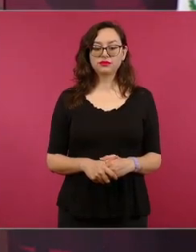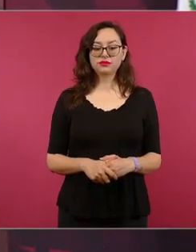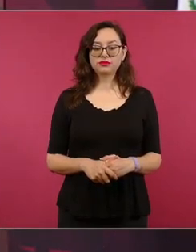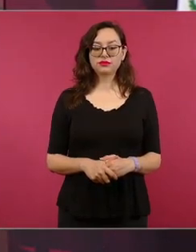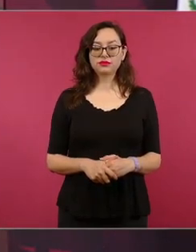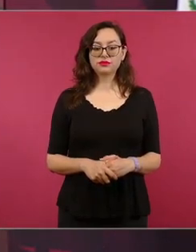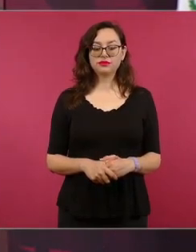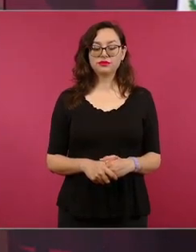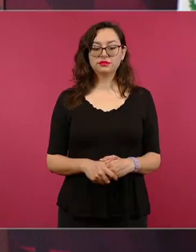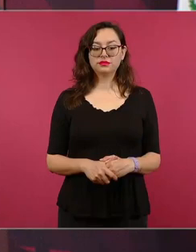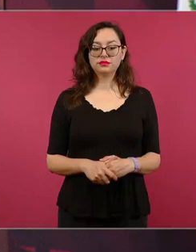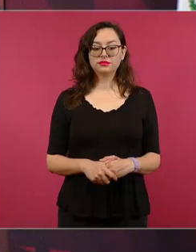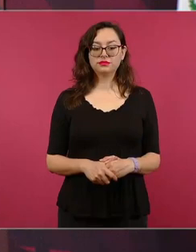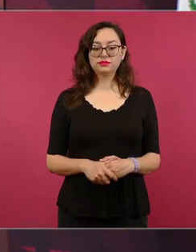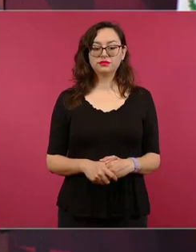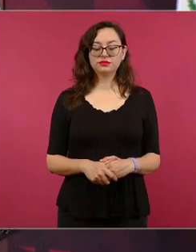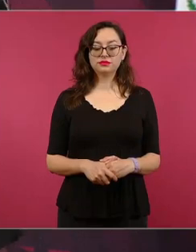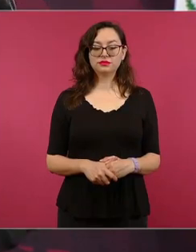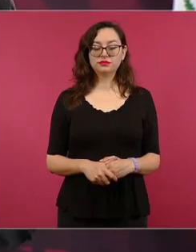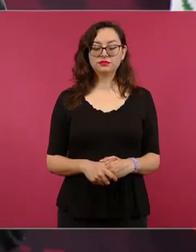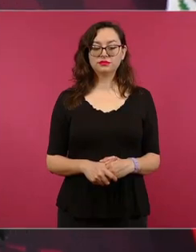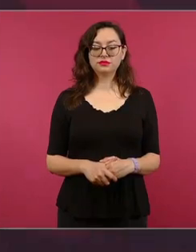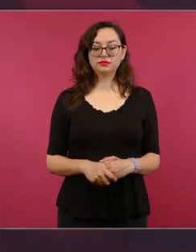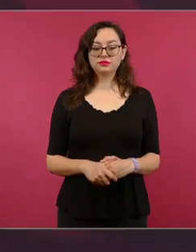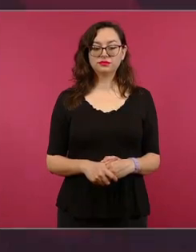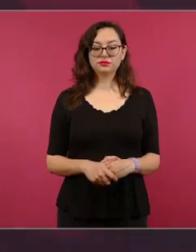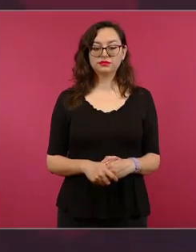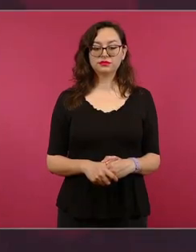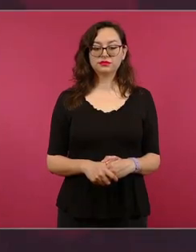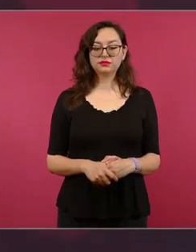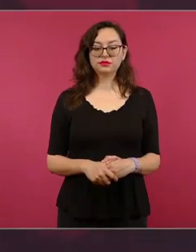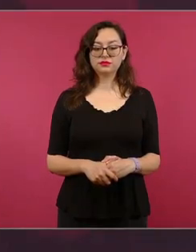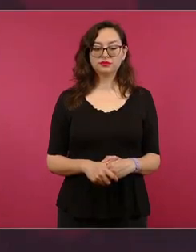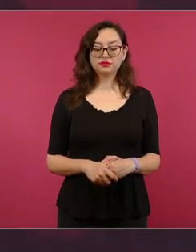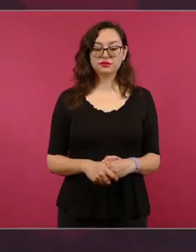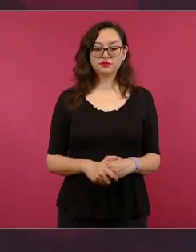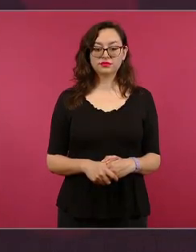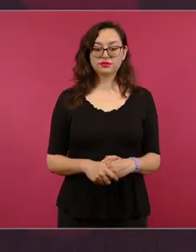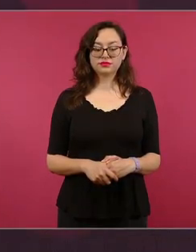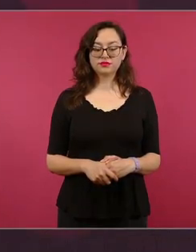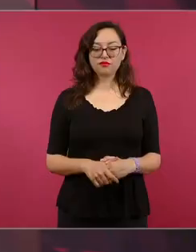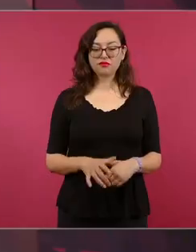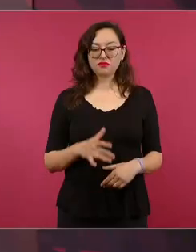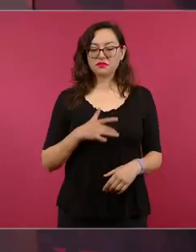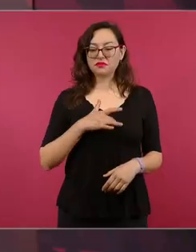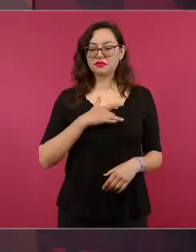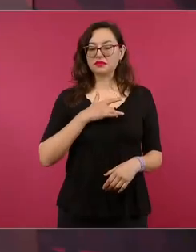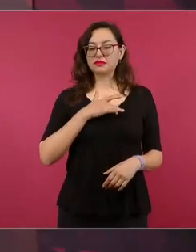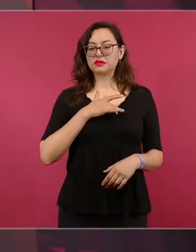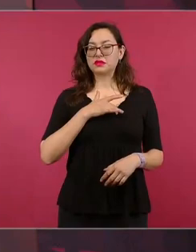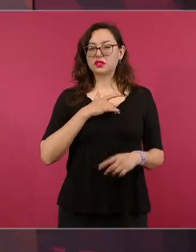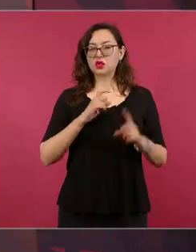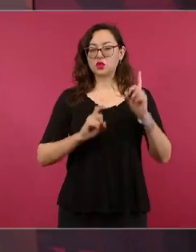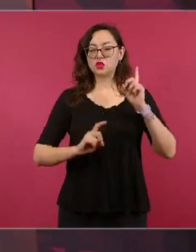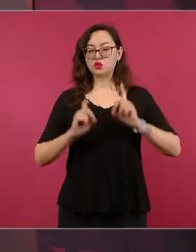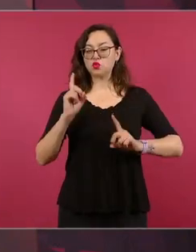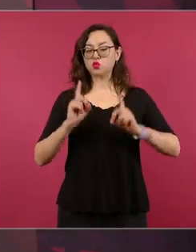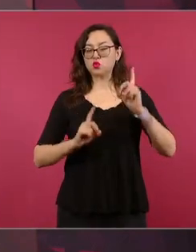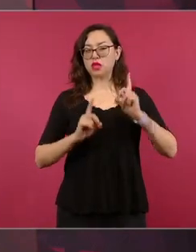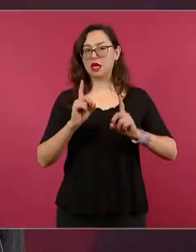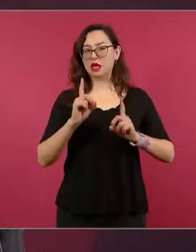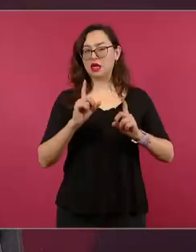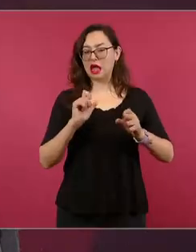hay ni el más mínimo motivo para